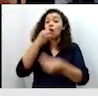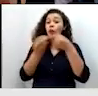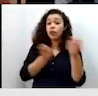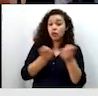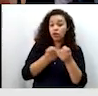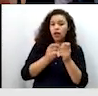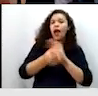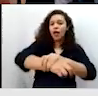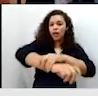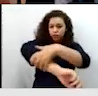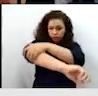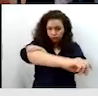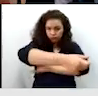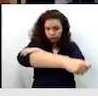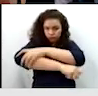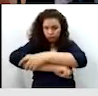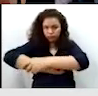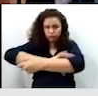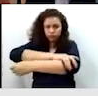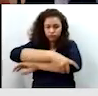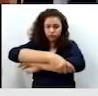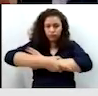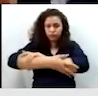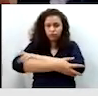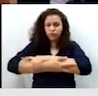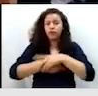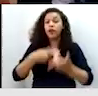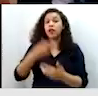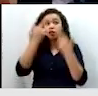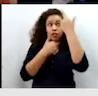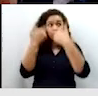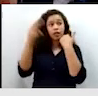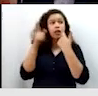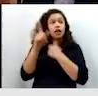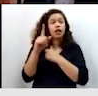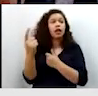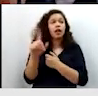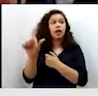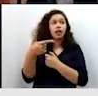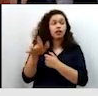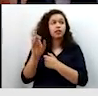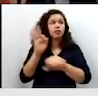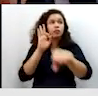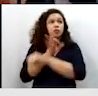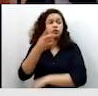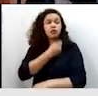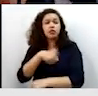codos. Que eso sería, eso les recomiendo que visiten la página de la Agencia de Protección Sanitaria y ahí tienen las técnicas